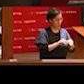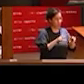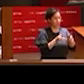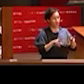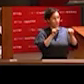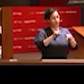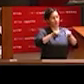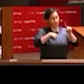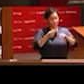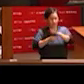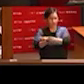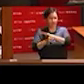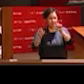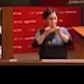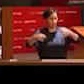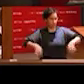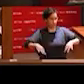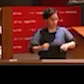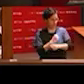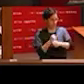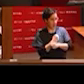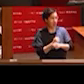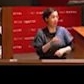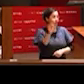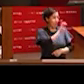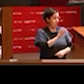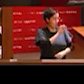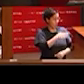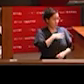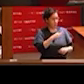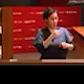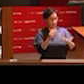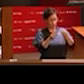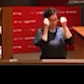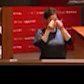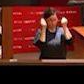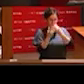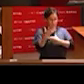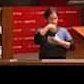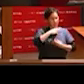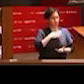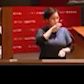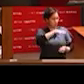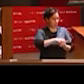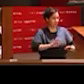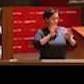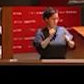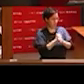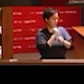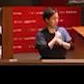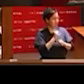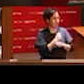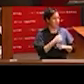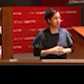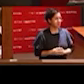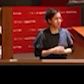una empresa ordinaria a trabajar o bien que puedan trabajar formándose en nuestros centros especiales de empleo para